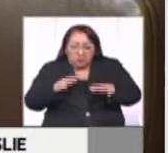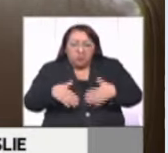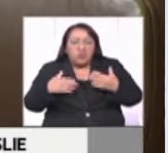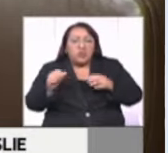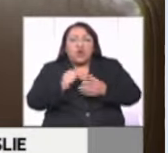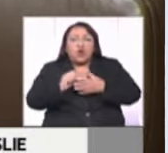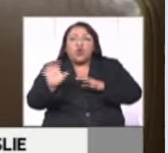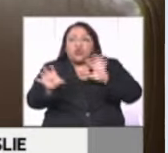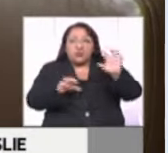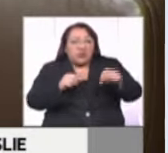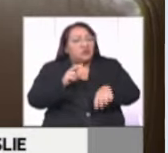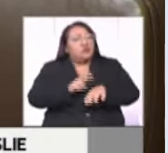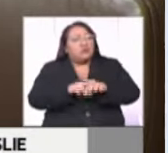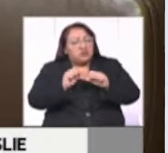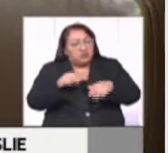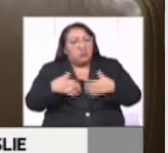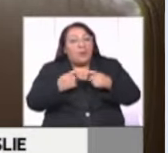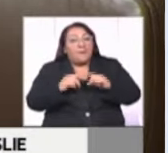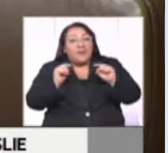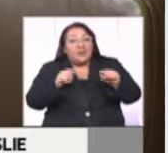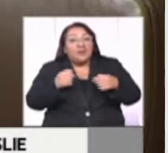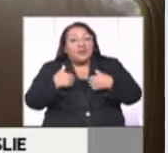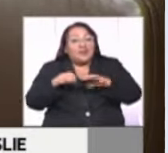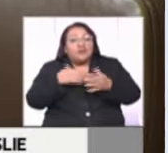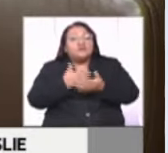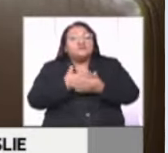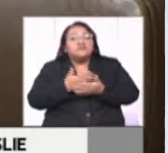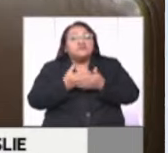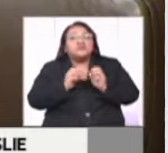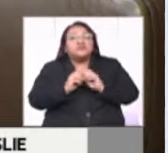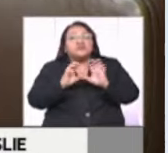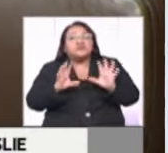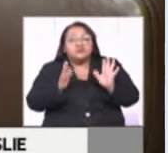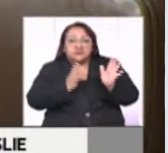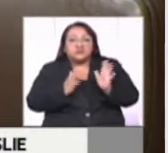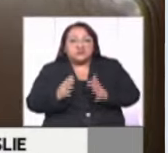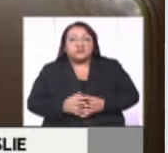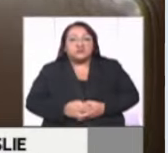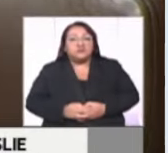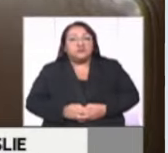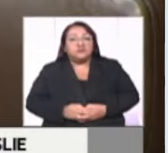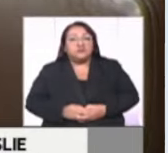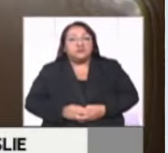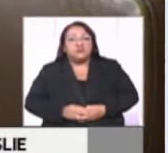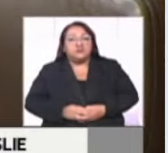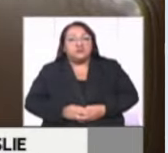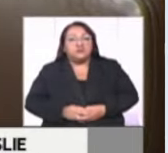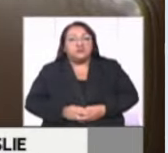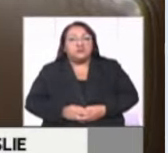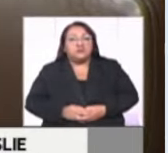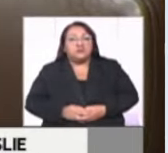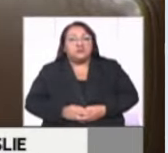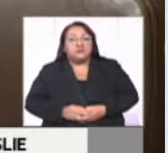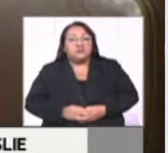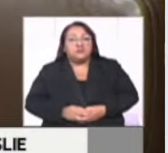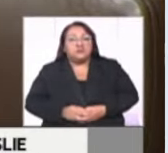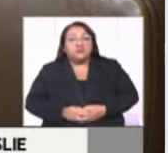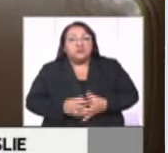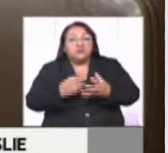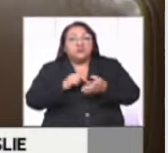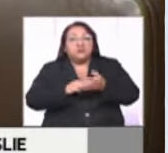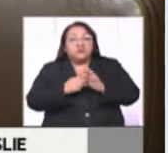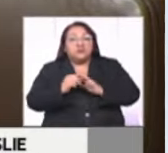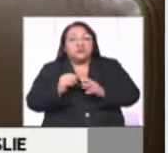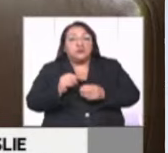derecho de generar contrataciones, pero estas tienen que estar sobre el marco del parámetro y no se puede pretender, digamos, sacarle la vuelta a la